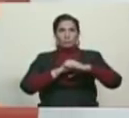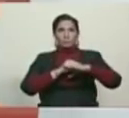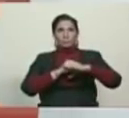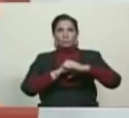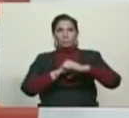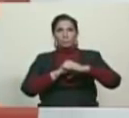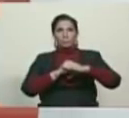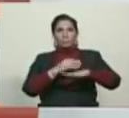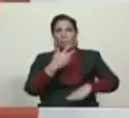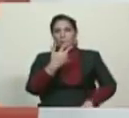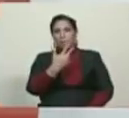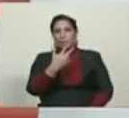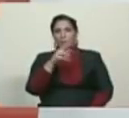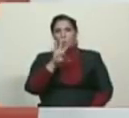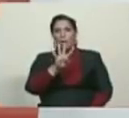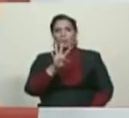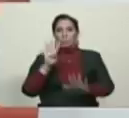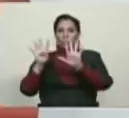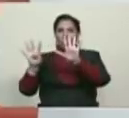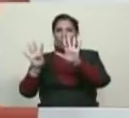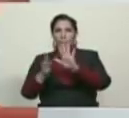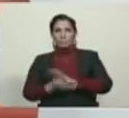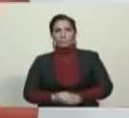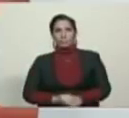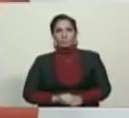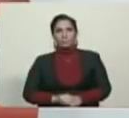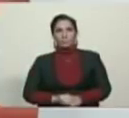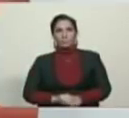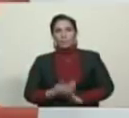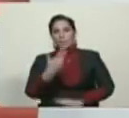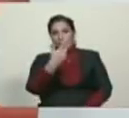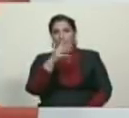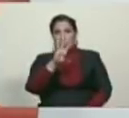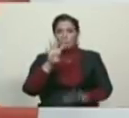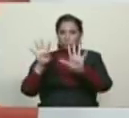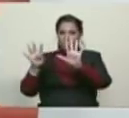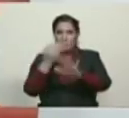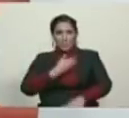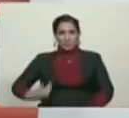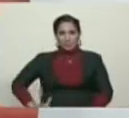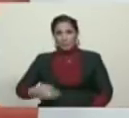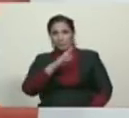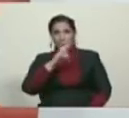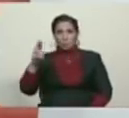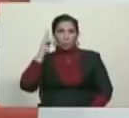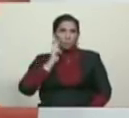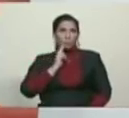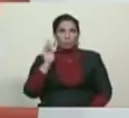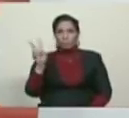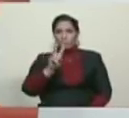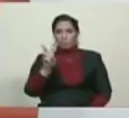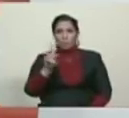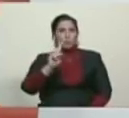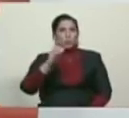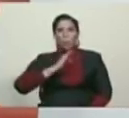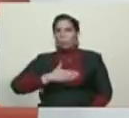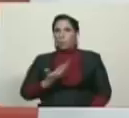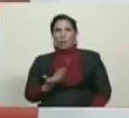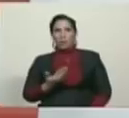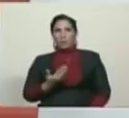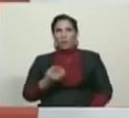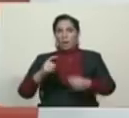349. Del 349. Voy a leer el 349. El presidente o presidente de la República no podrá objetar la nueva constitución.